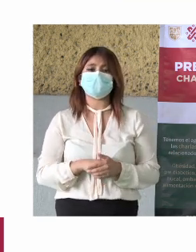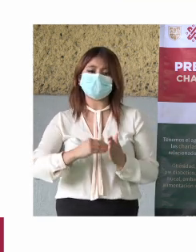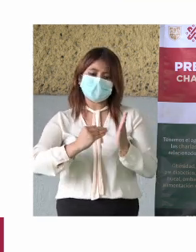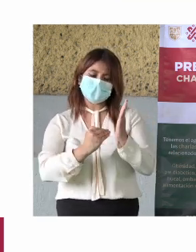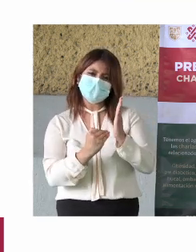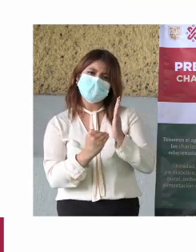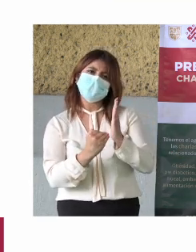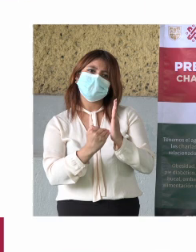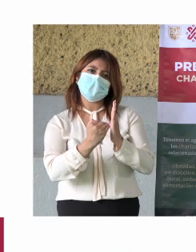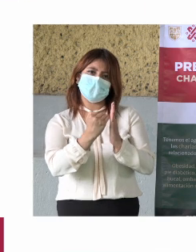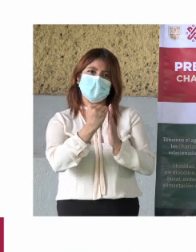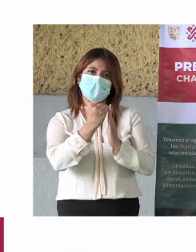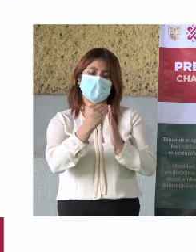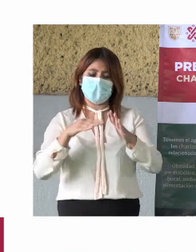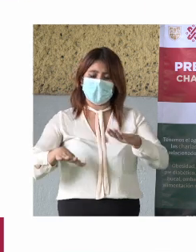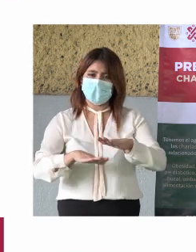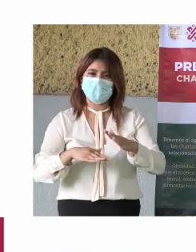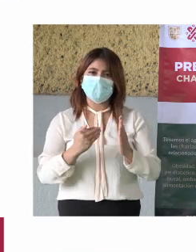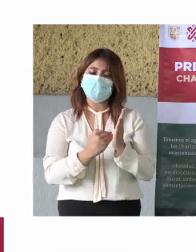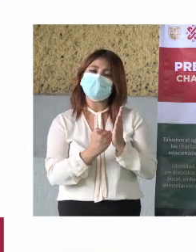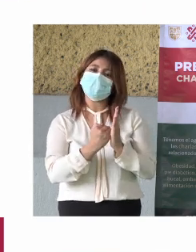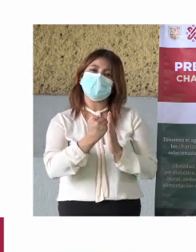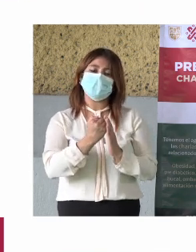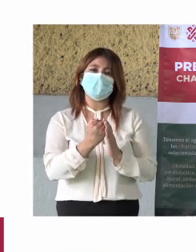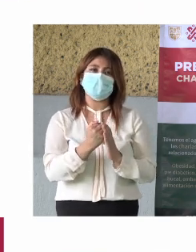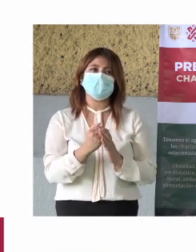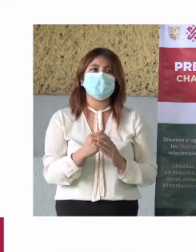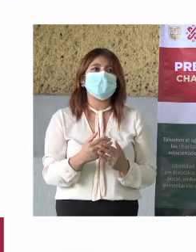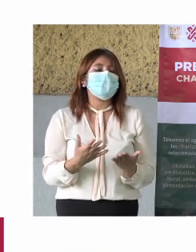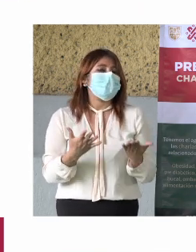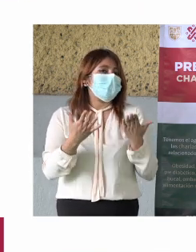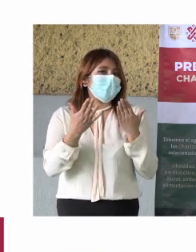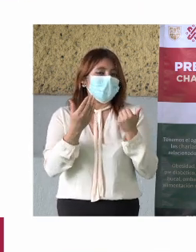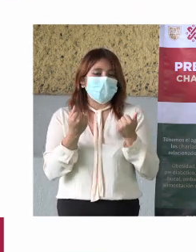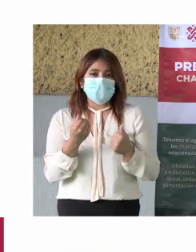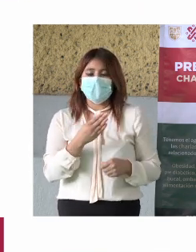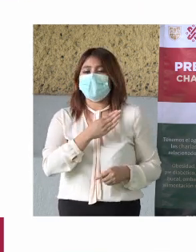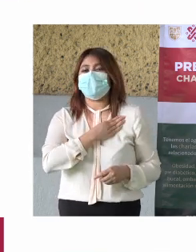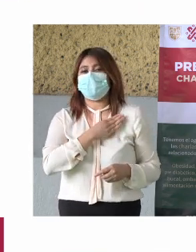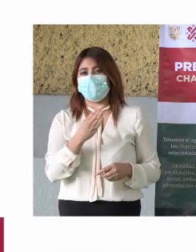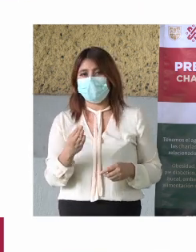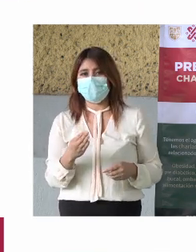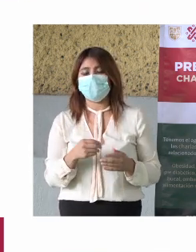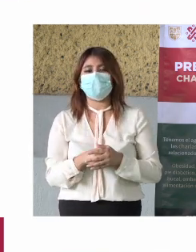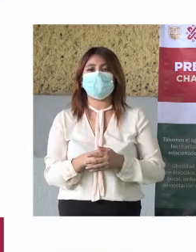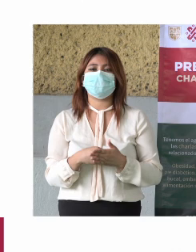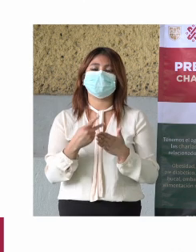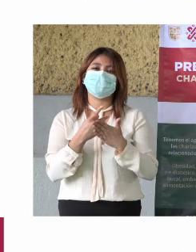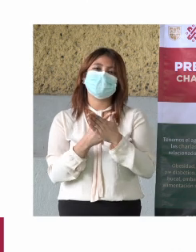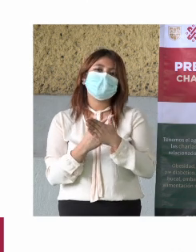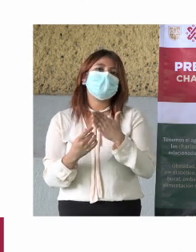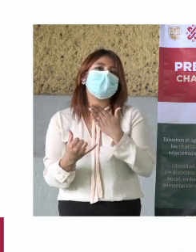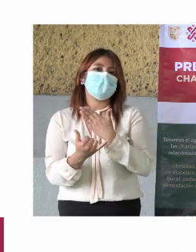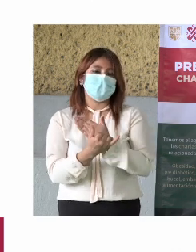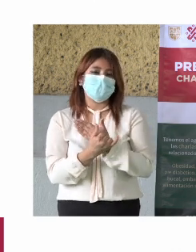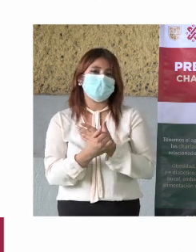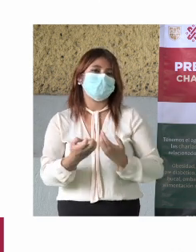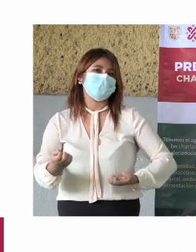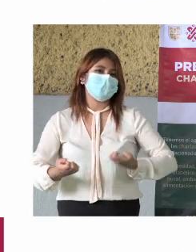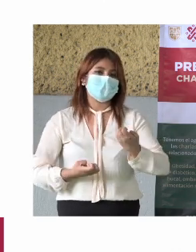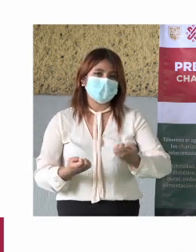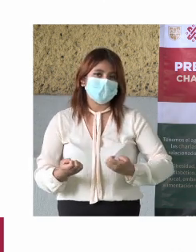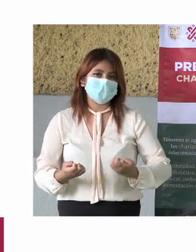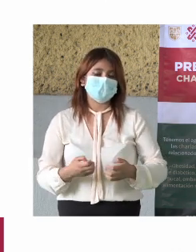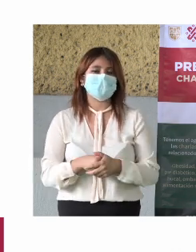eleva y cuando no llevamos adecuadamente nuestro plan de alimentación y ejercicio, ya que se tiene este diagnóstico de diabetes, la resistencia a